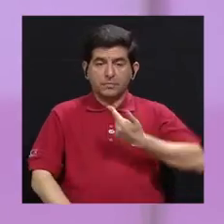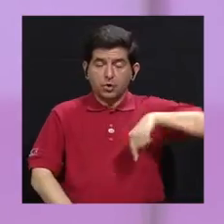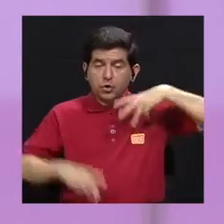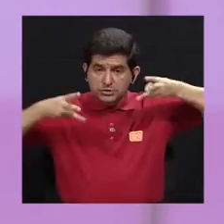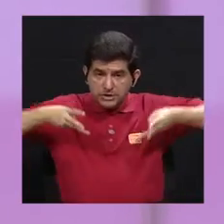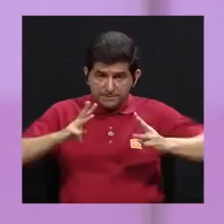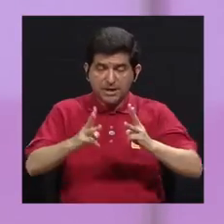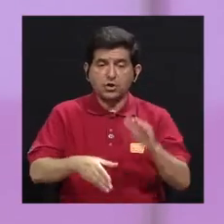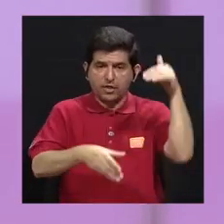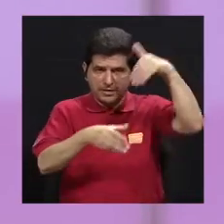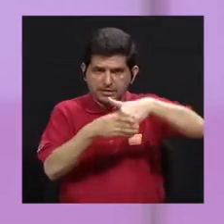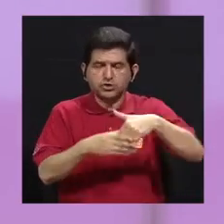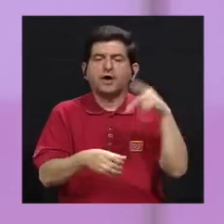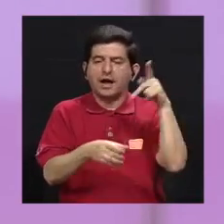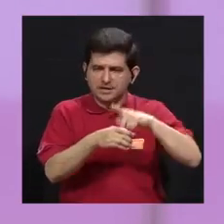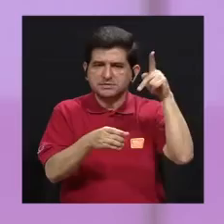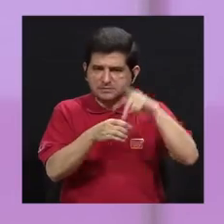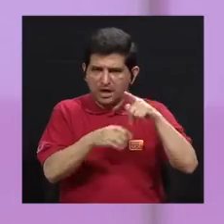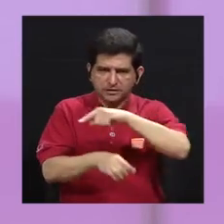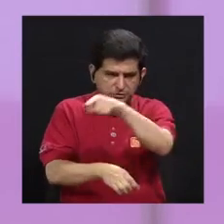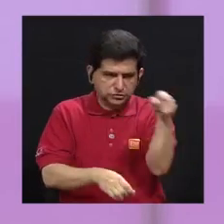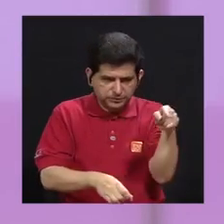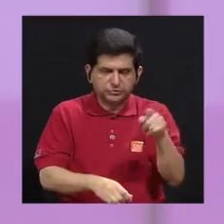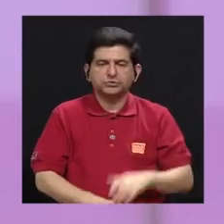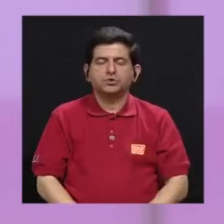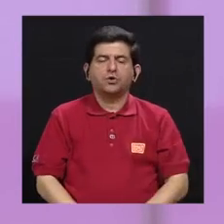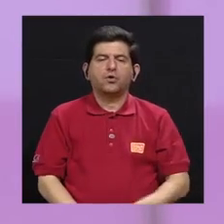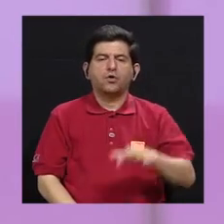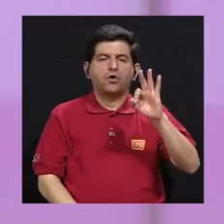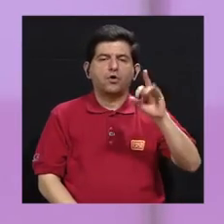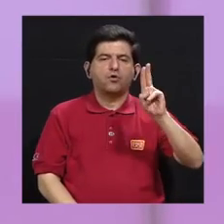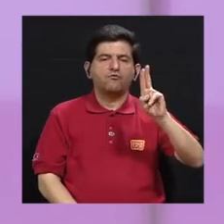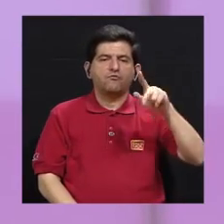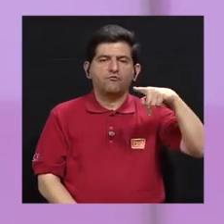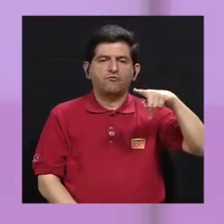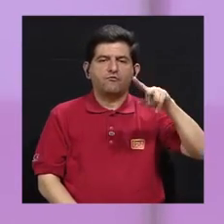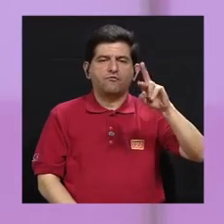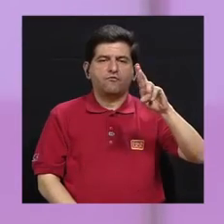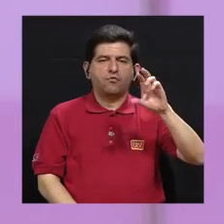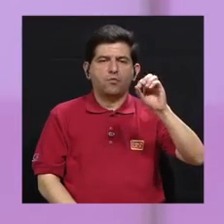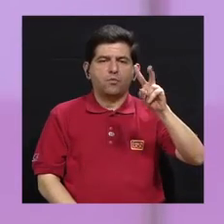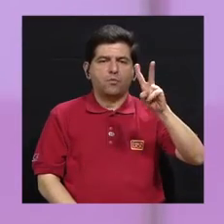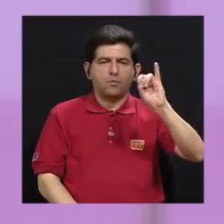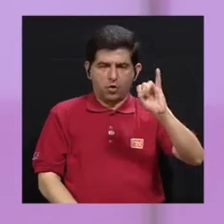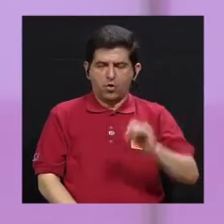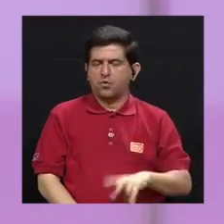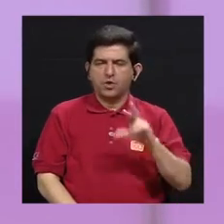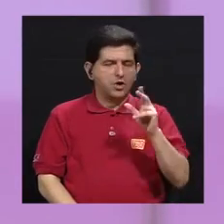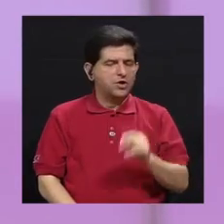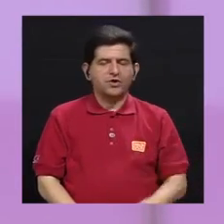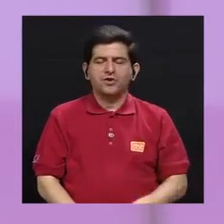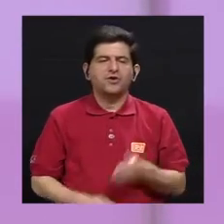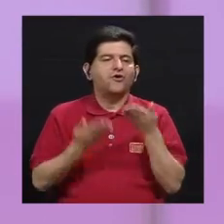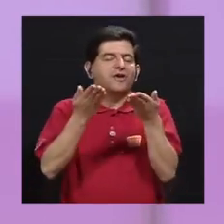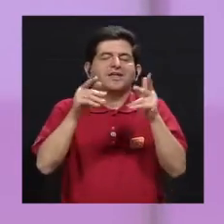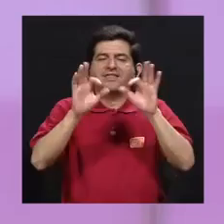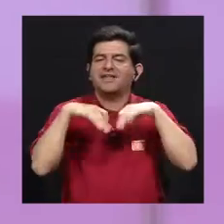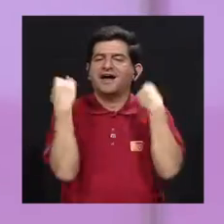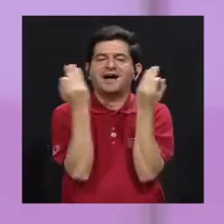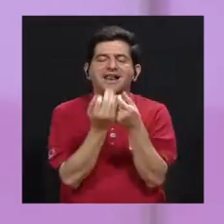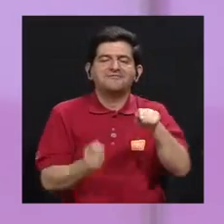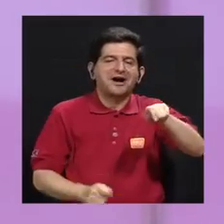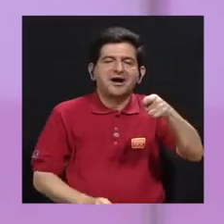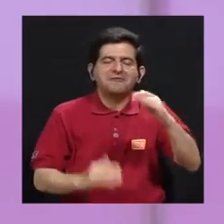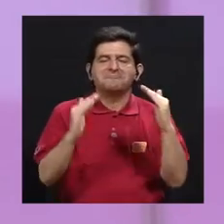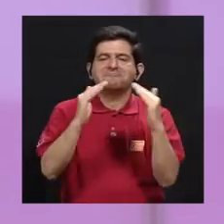nuestra metodología de intervención es participativa fuprovi no da la llave a